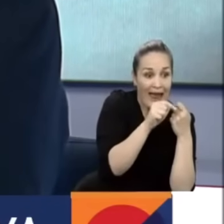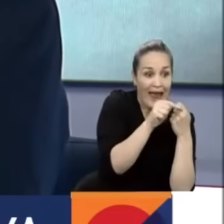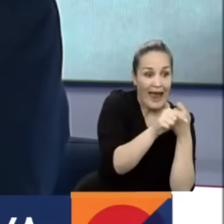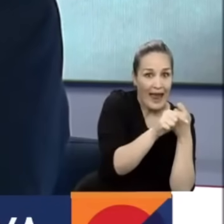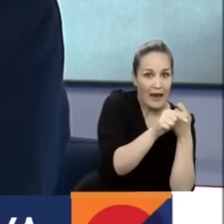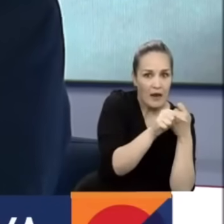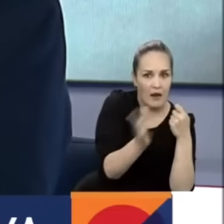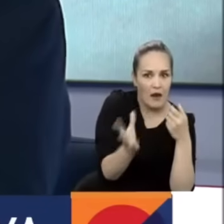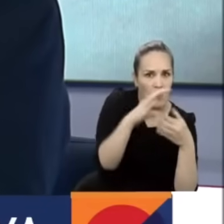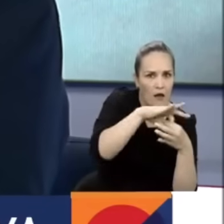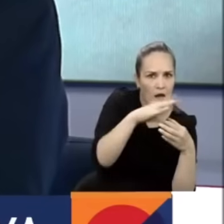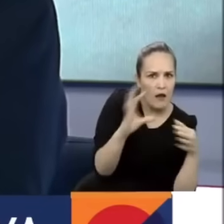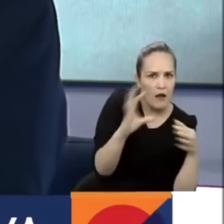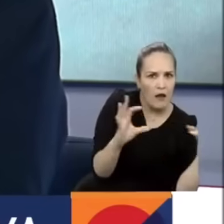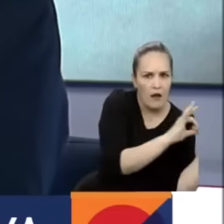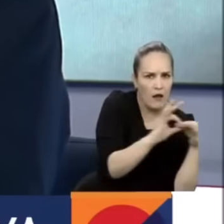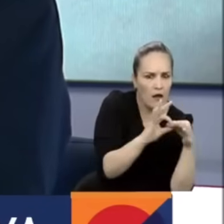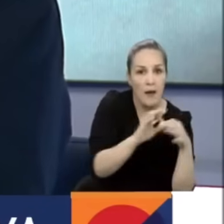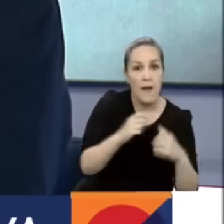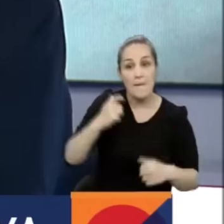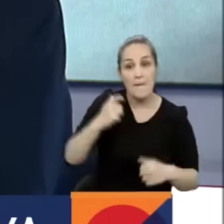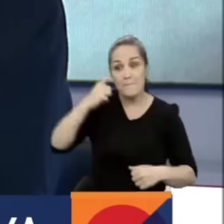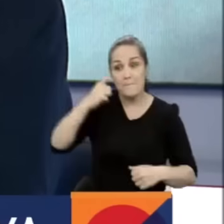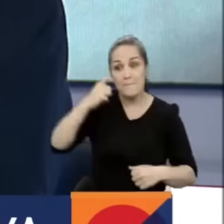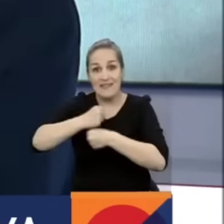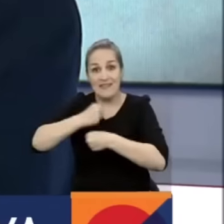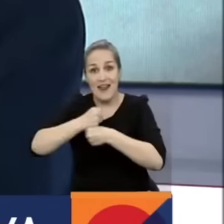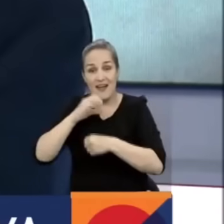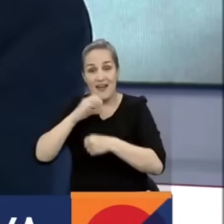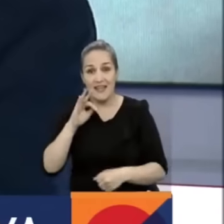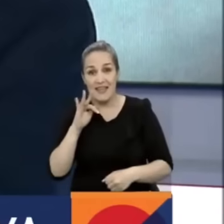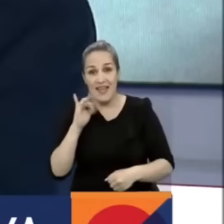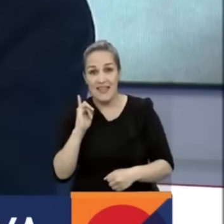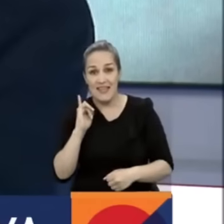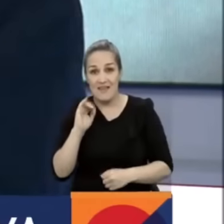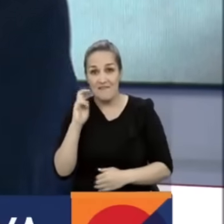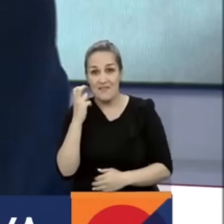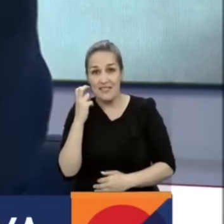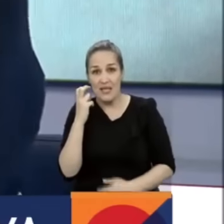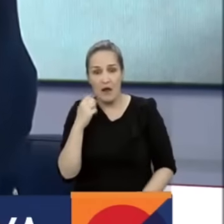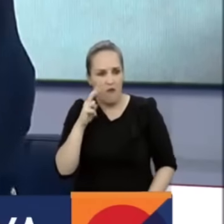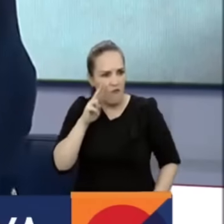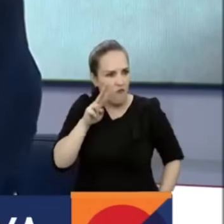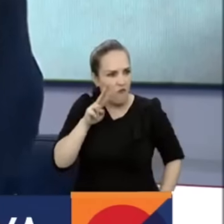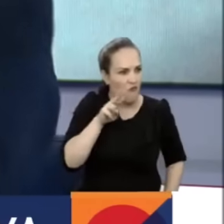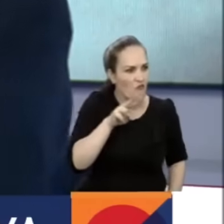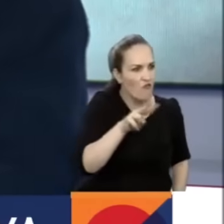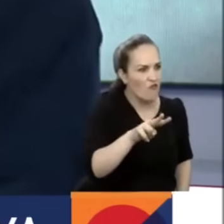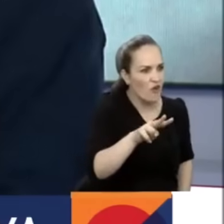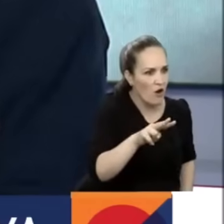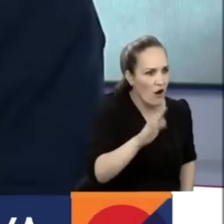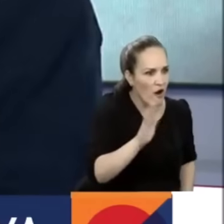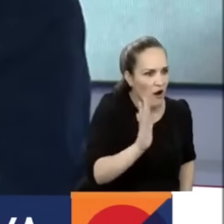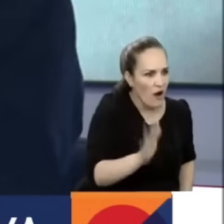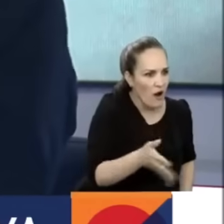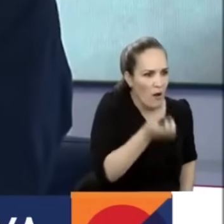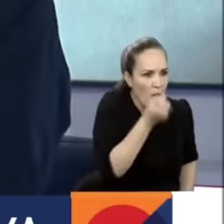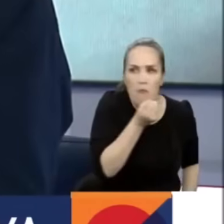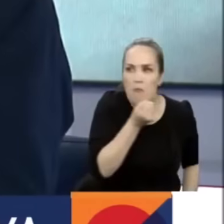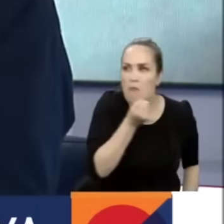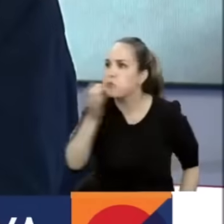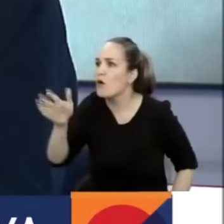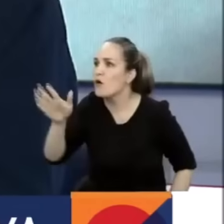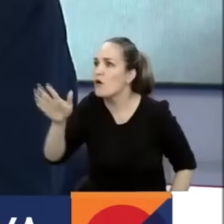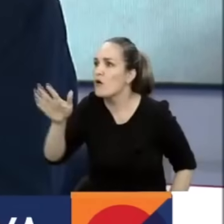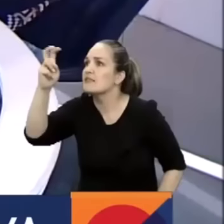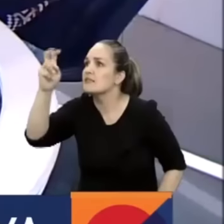de los agentes del CTI un par de días antes, para que fuese conocido tanto por la vicefiscal como por el